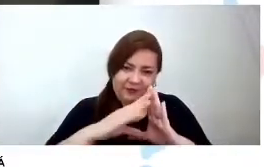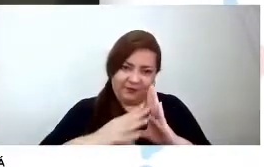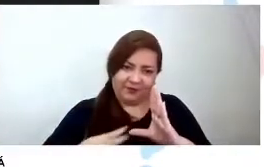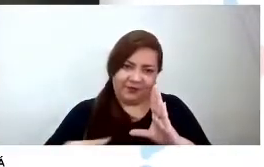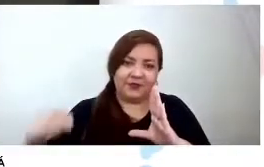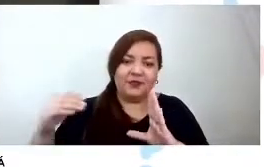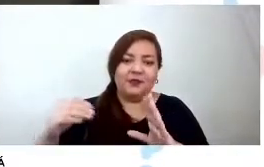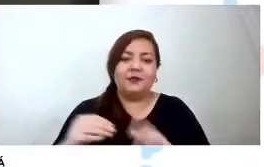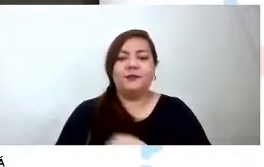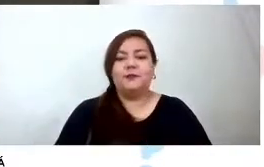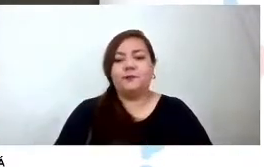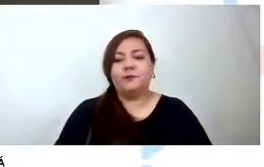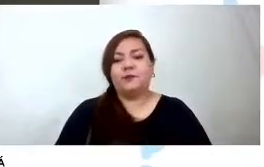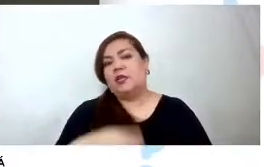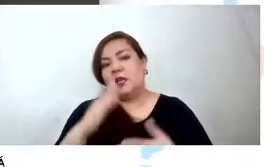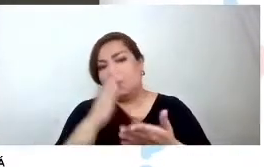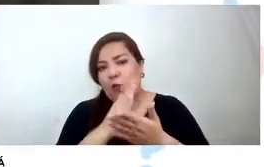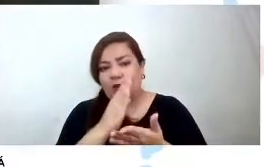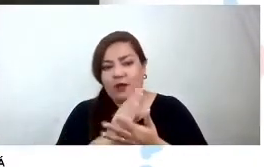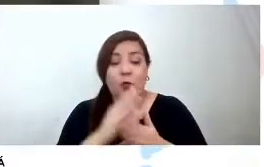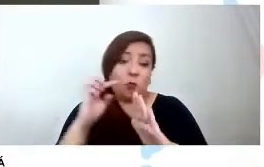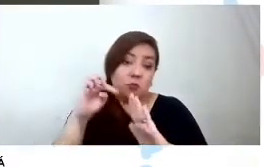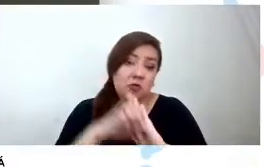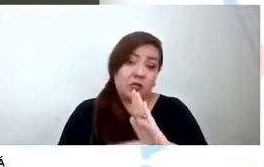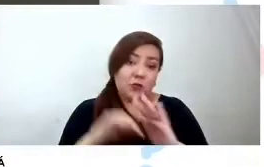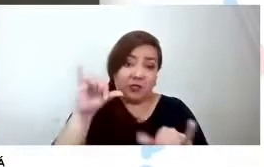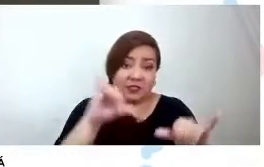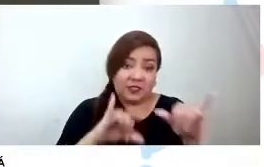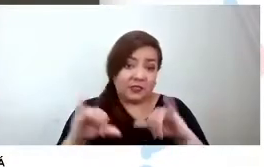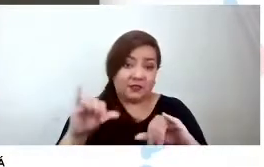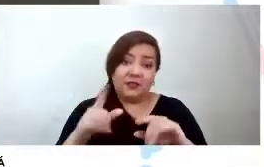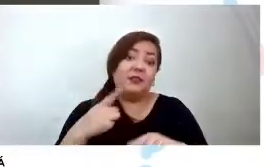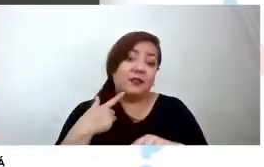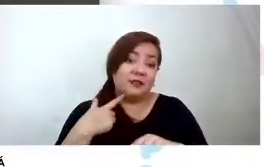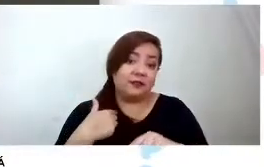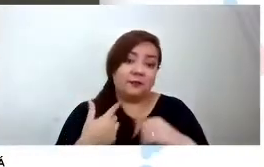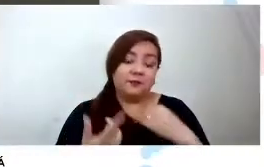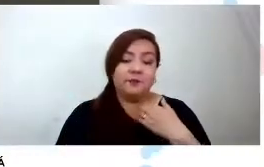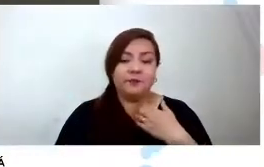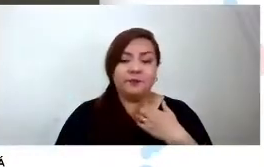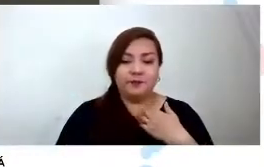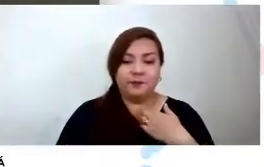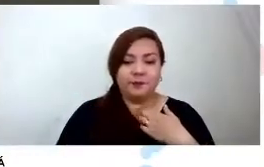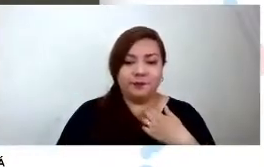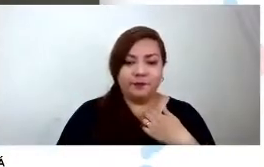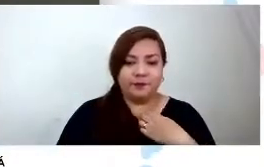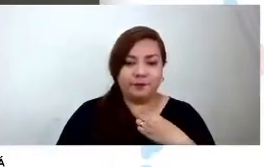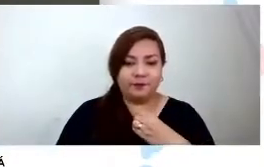puede imprimirlo. En su escuela, como un proyecto de ciencia, sería súper interesante.